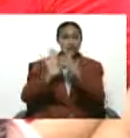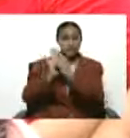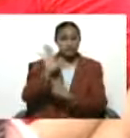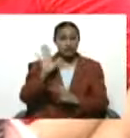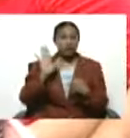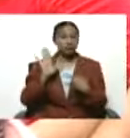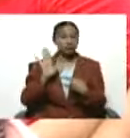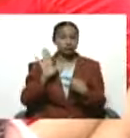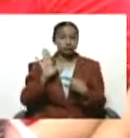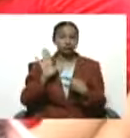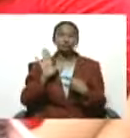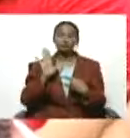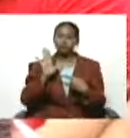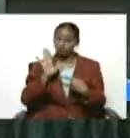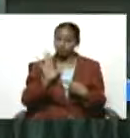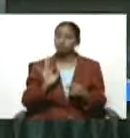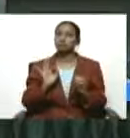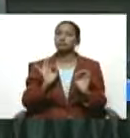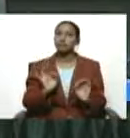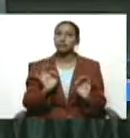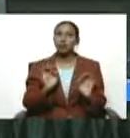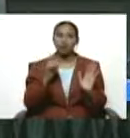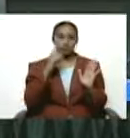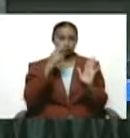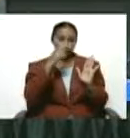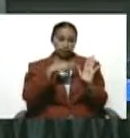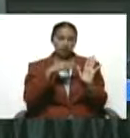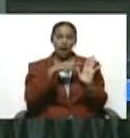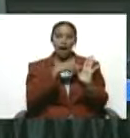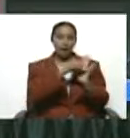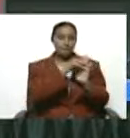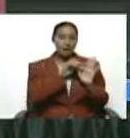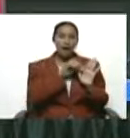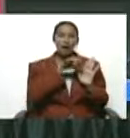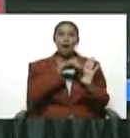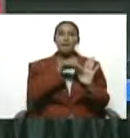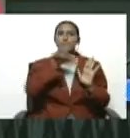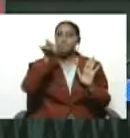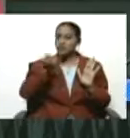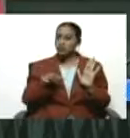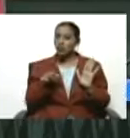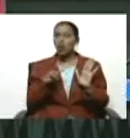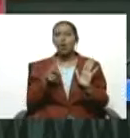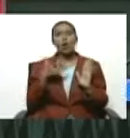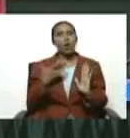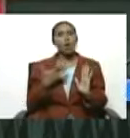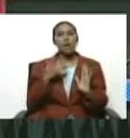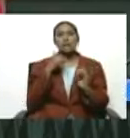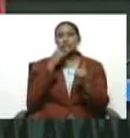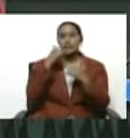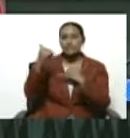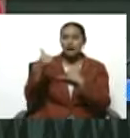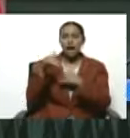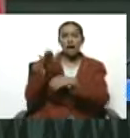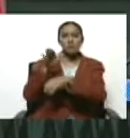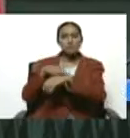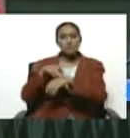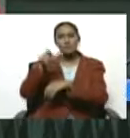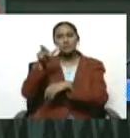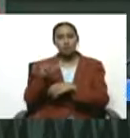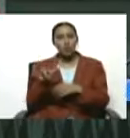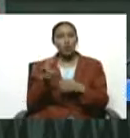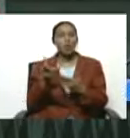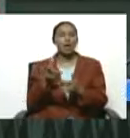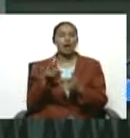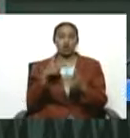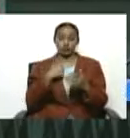Bueno, eso uno tiene que usar más que chequearlo, pasarle cariño, hacerle cariño, llamarlo, pam, pam, pam, constantemente.